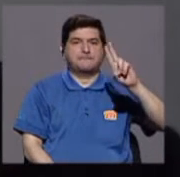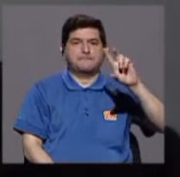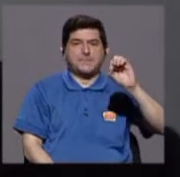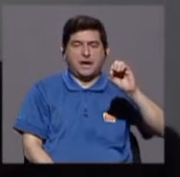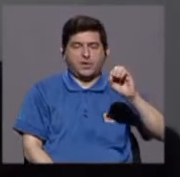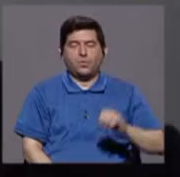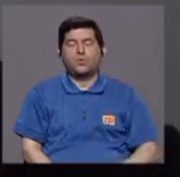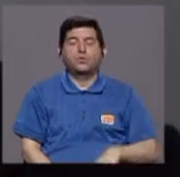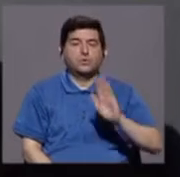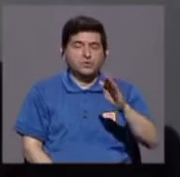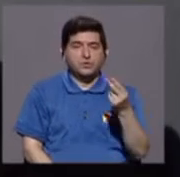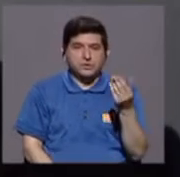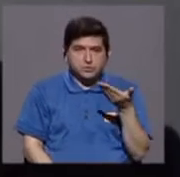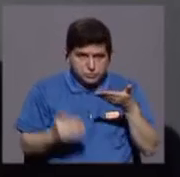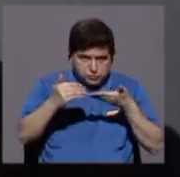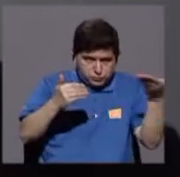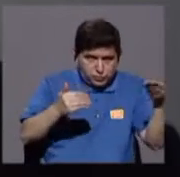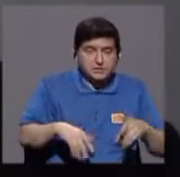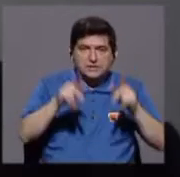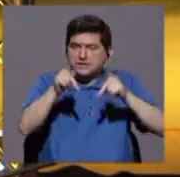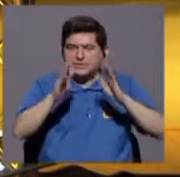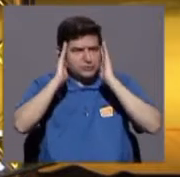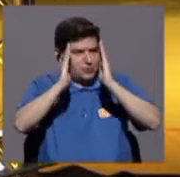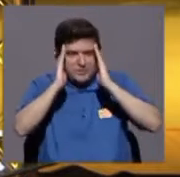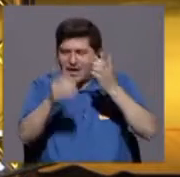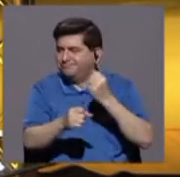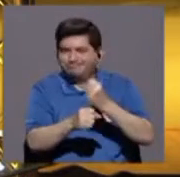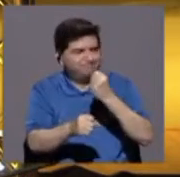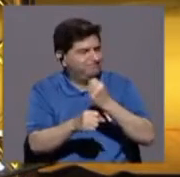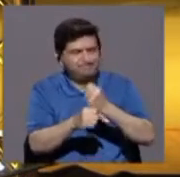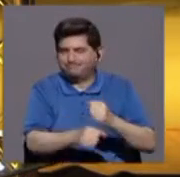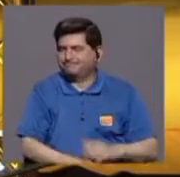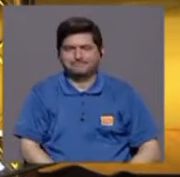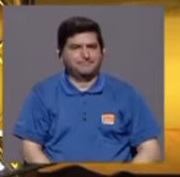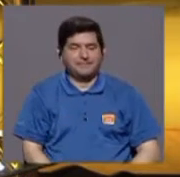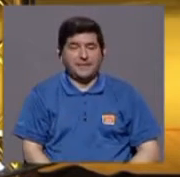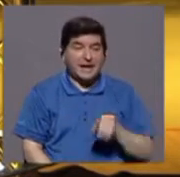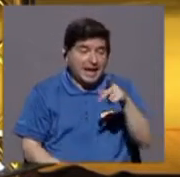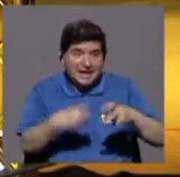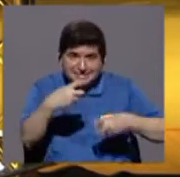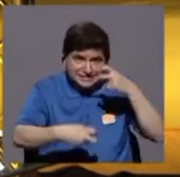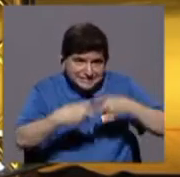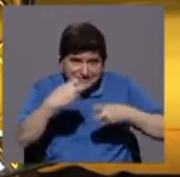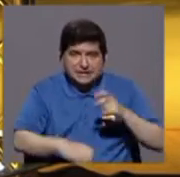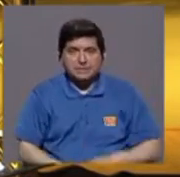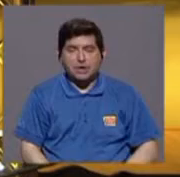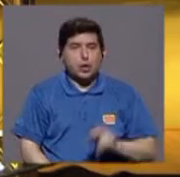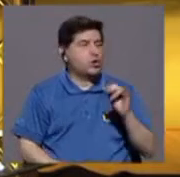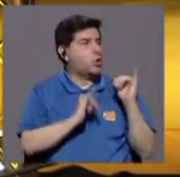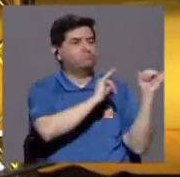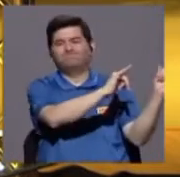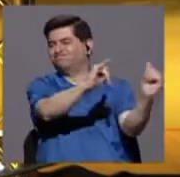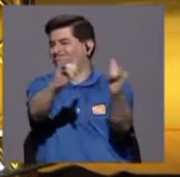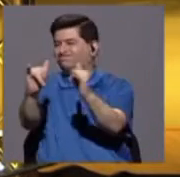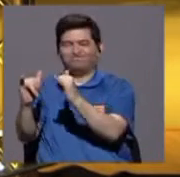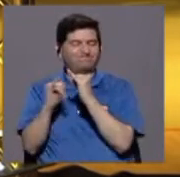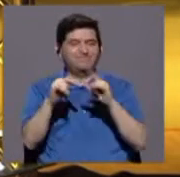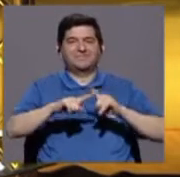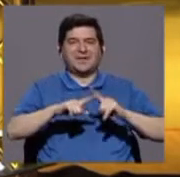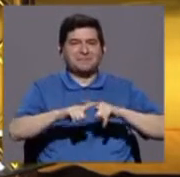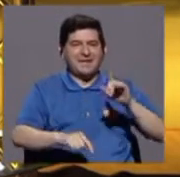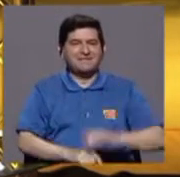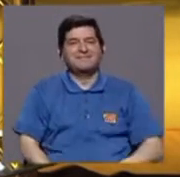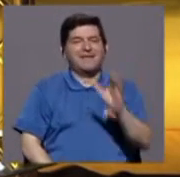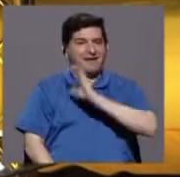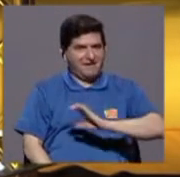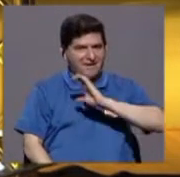esté concentrada en sus labores. Ahora, además, esa problemática no es uniforme, dependiendo de las